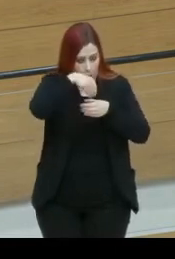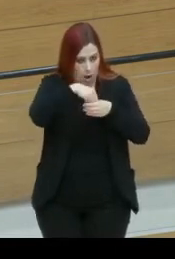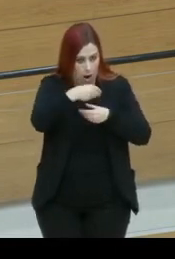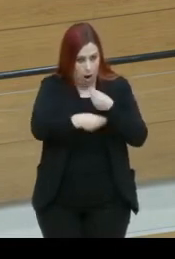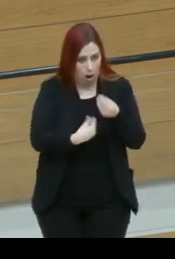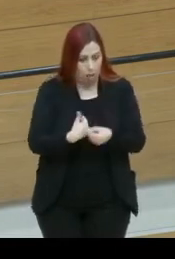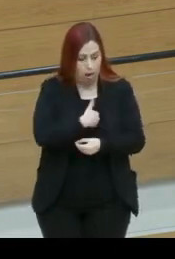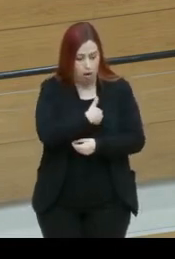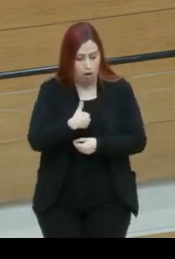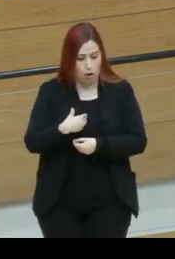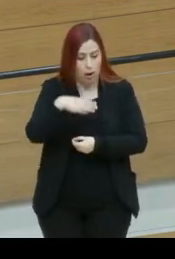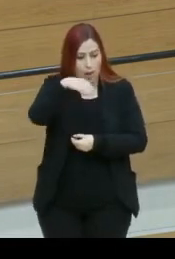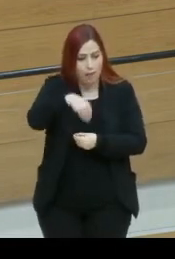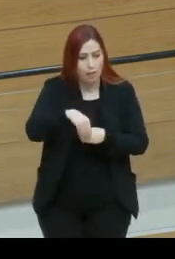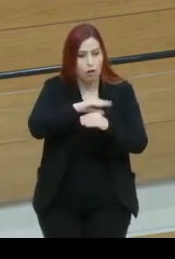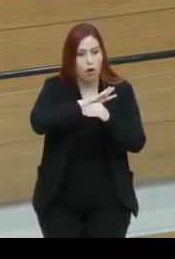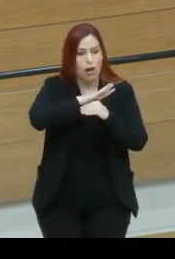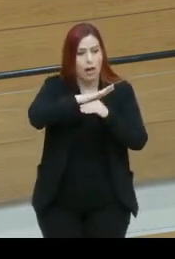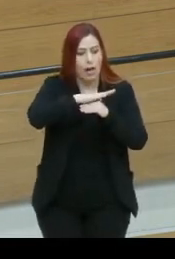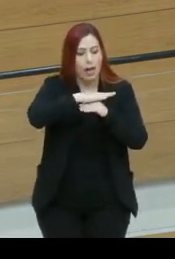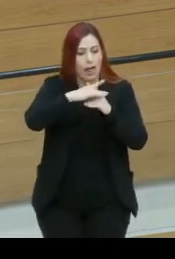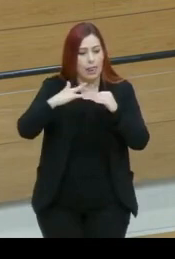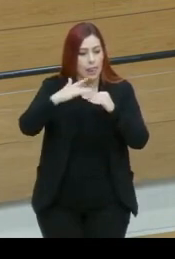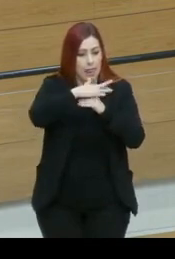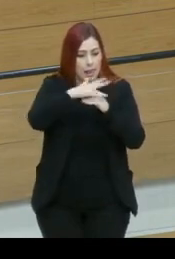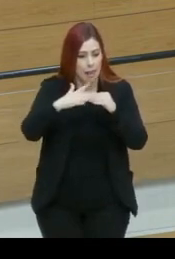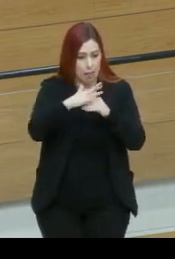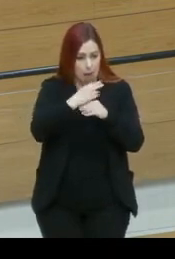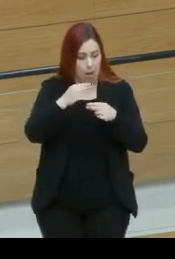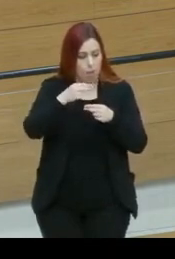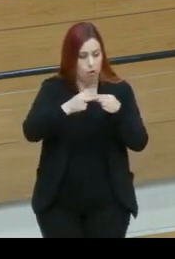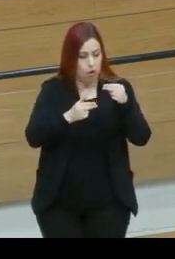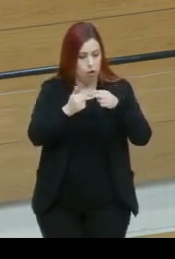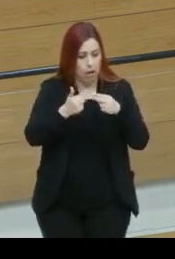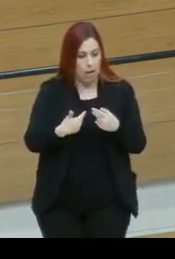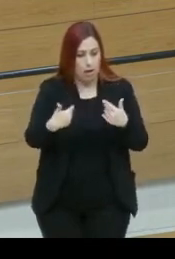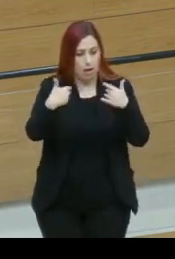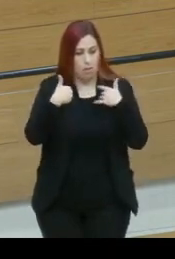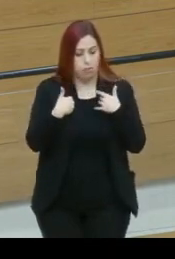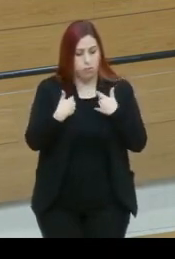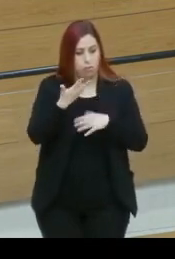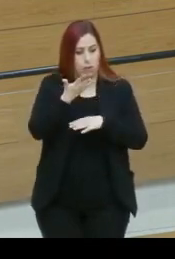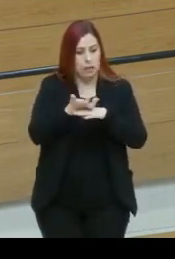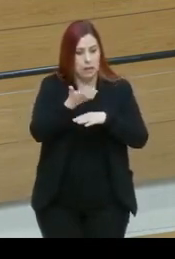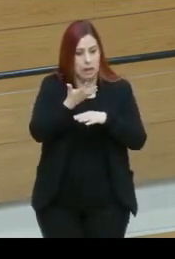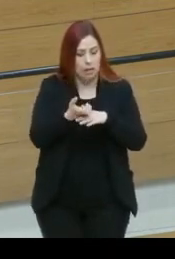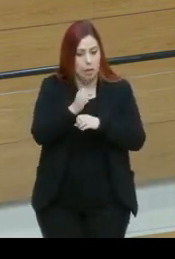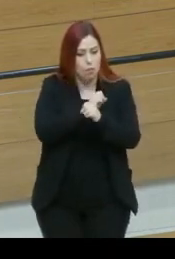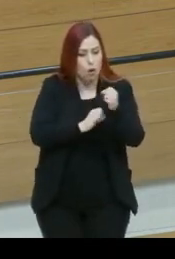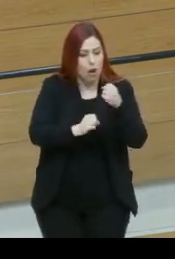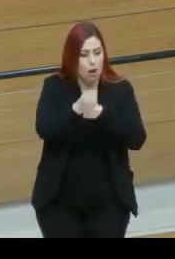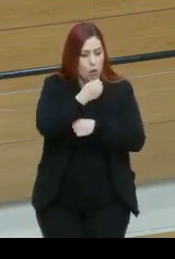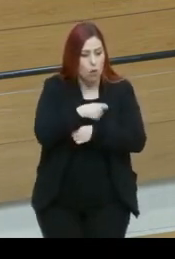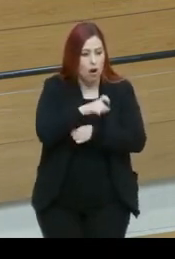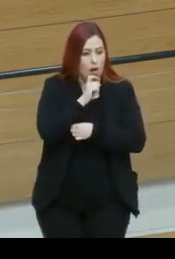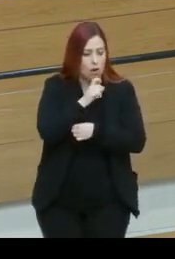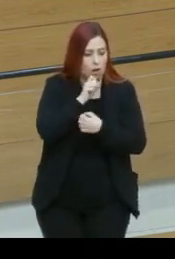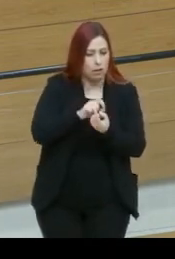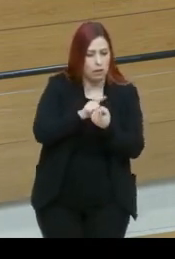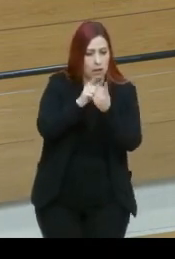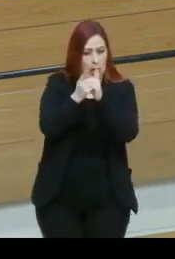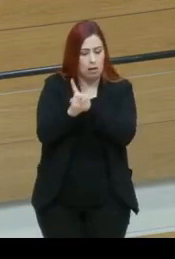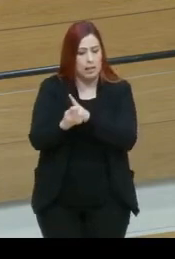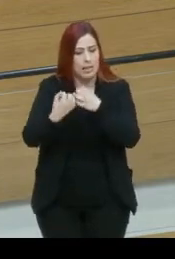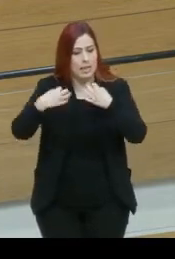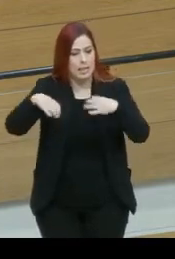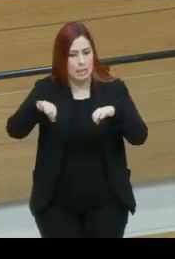se encuentran unas enzimas, unas proteínas encargadas de degradar moléculas complejas en moléculas más simples que el